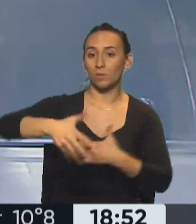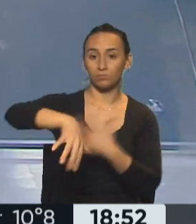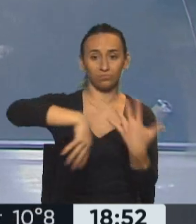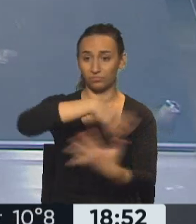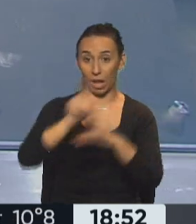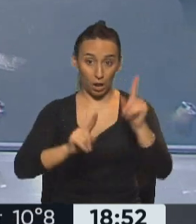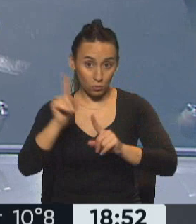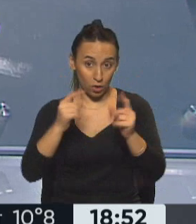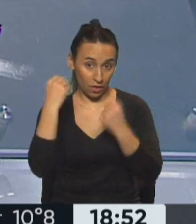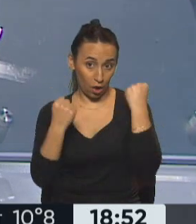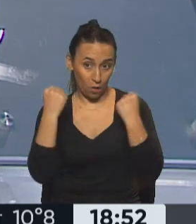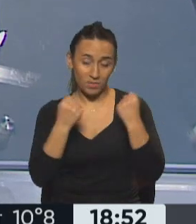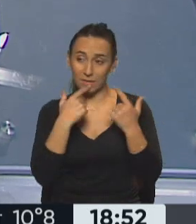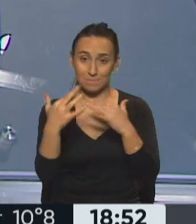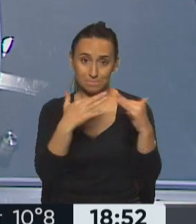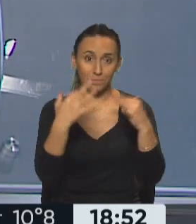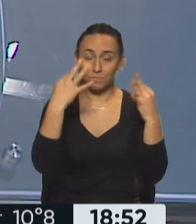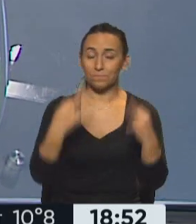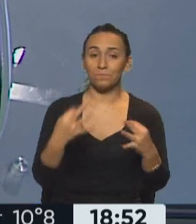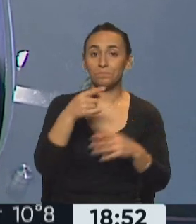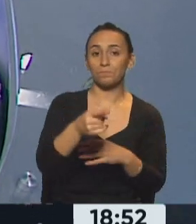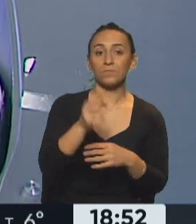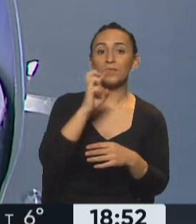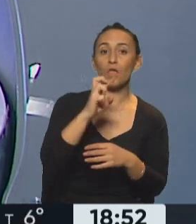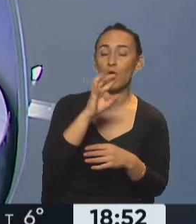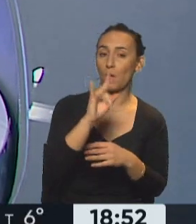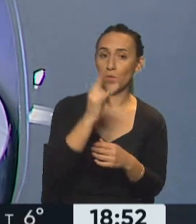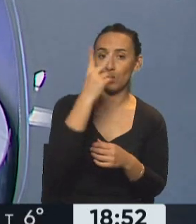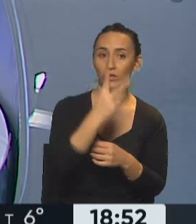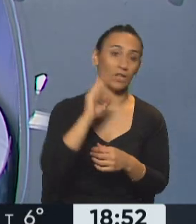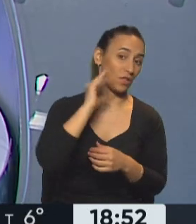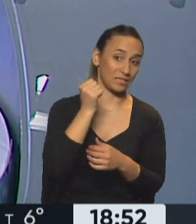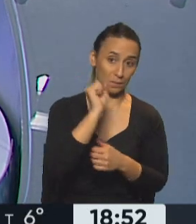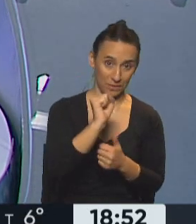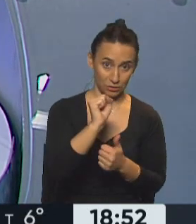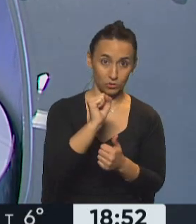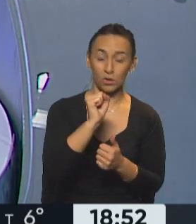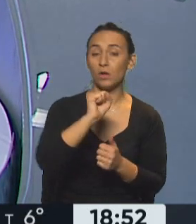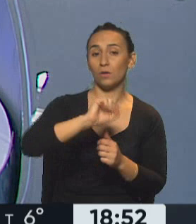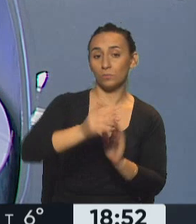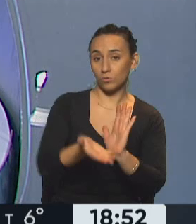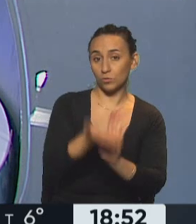algunos economistas. Corrida financiera y bancaria. Dólar blue, 216 pesos, una suba del